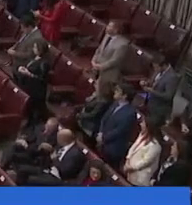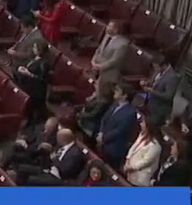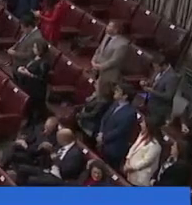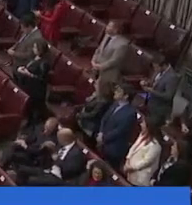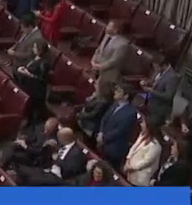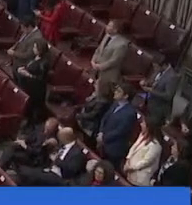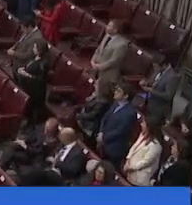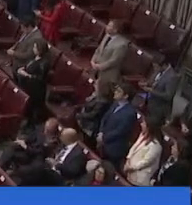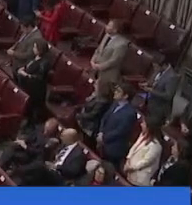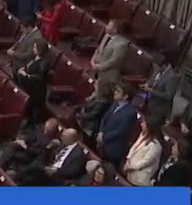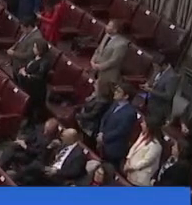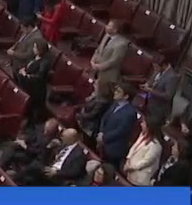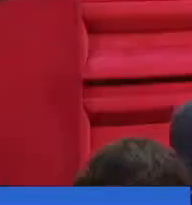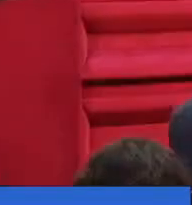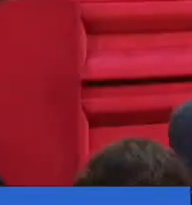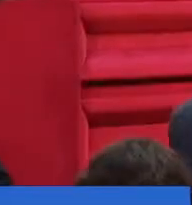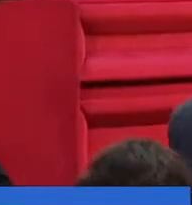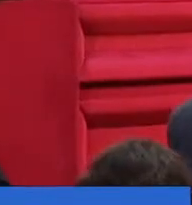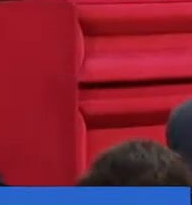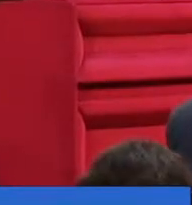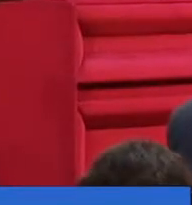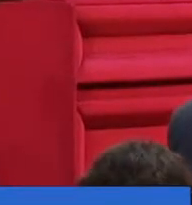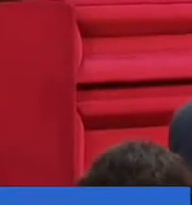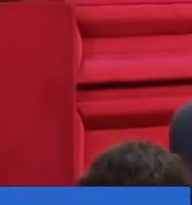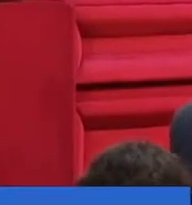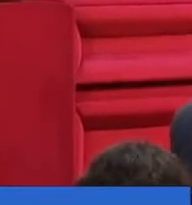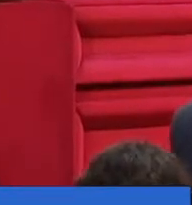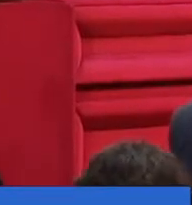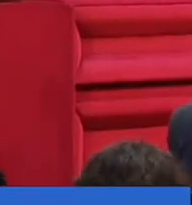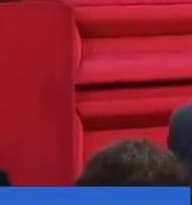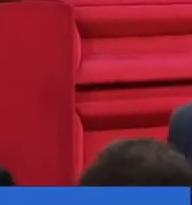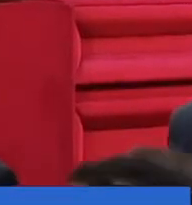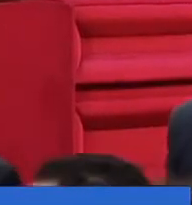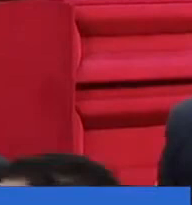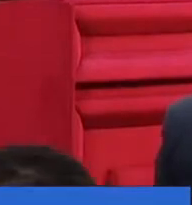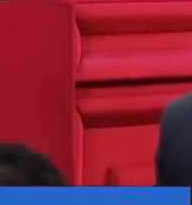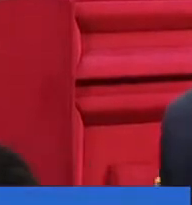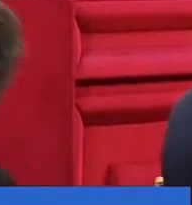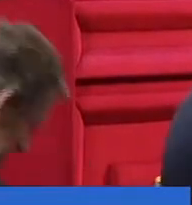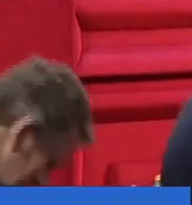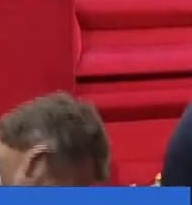en nombre de Dios y la patria se abre la sesión